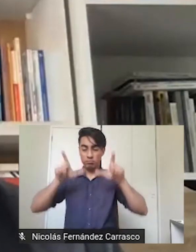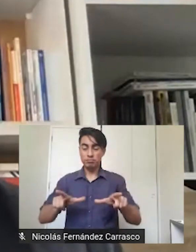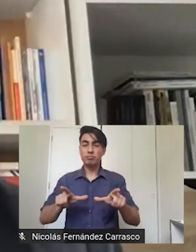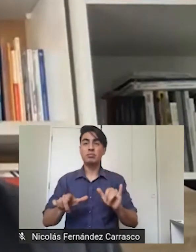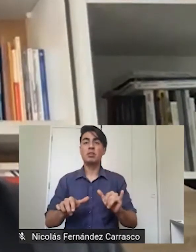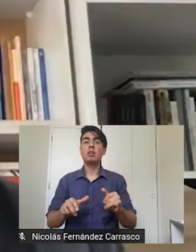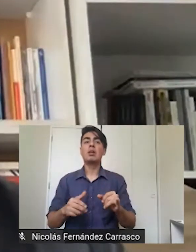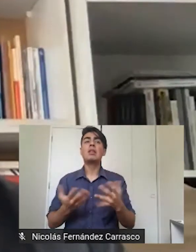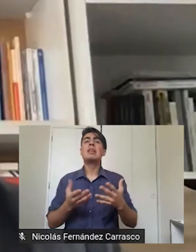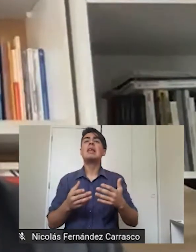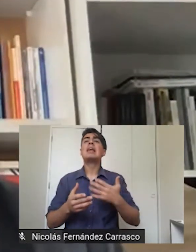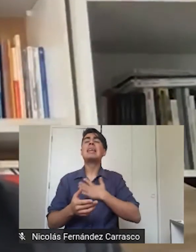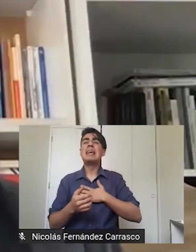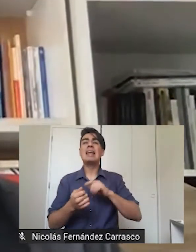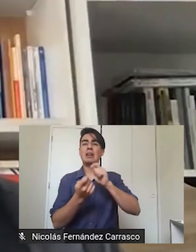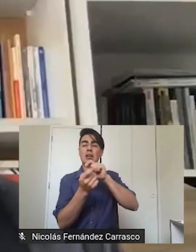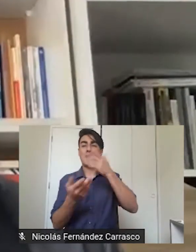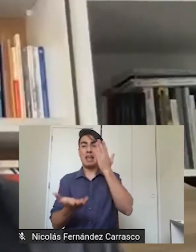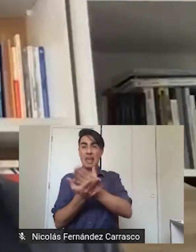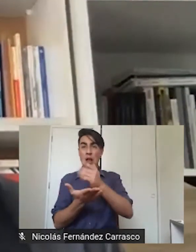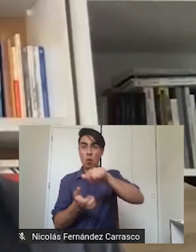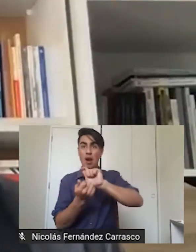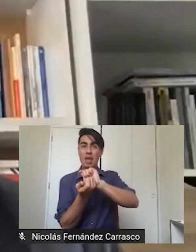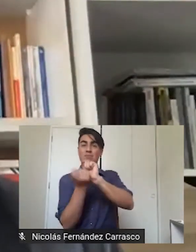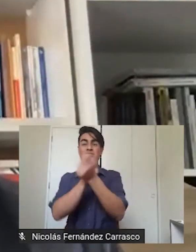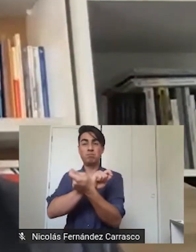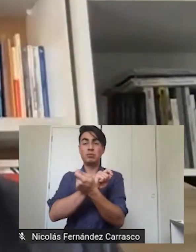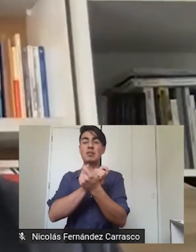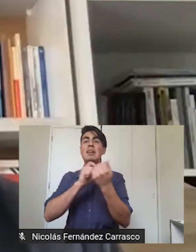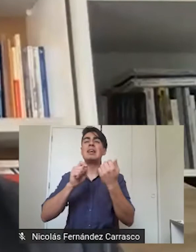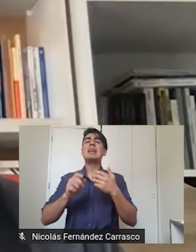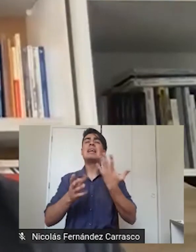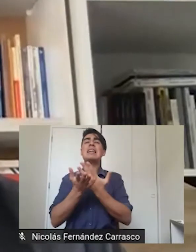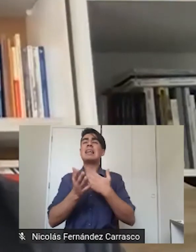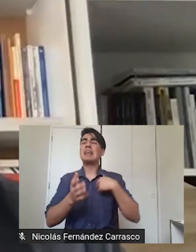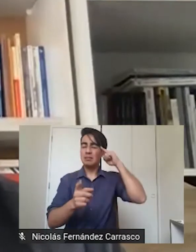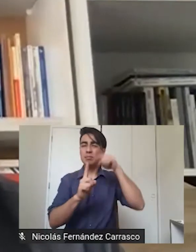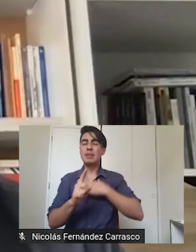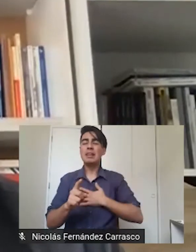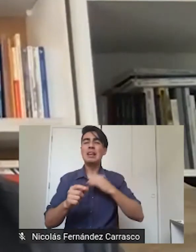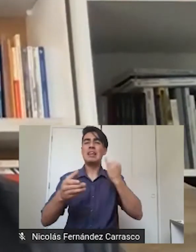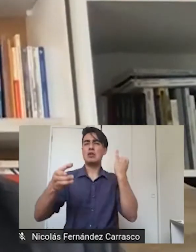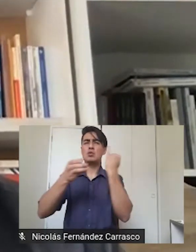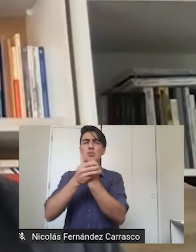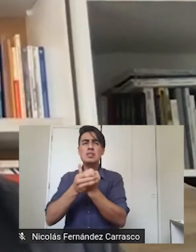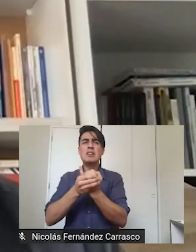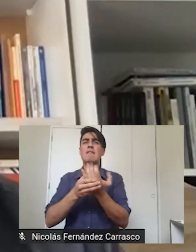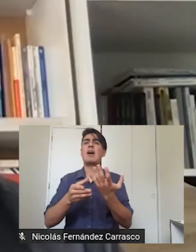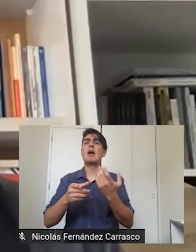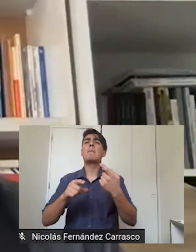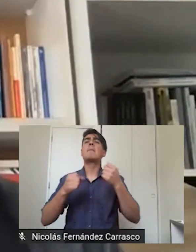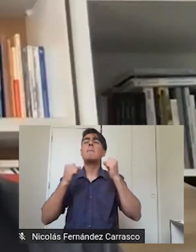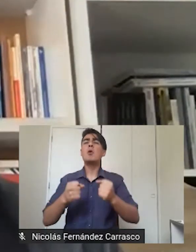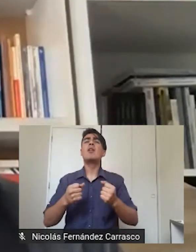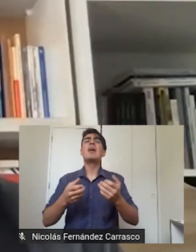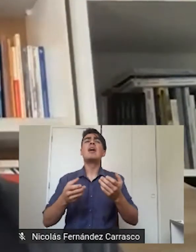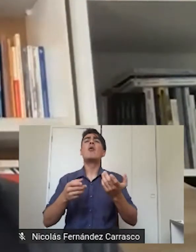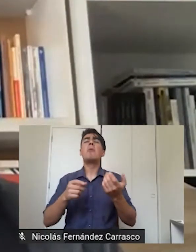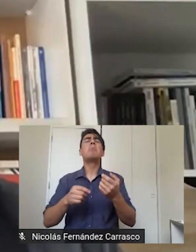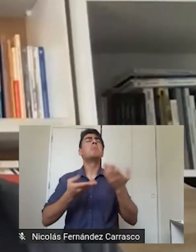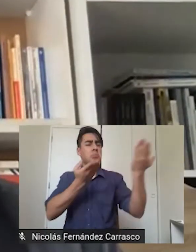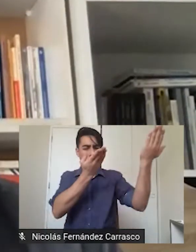desafío de generar escuelas, aulas inclusivas, donde se respete a todas las personas.